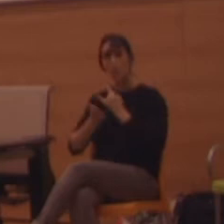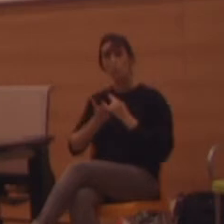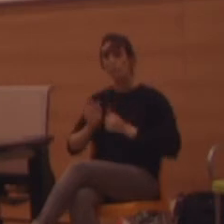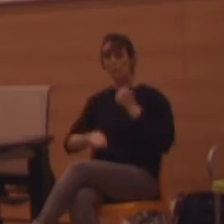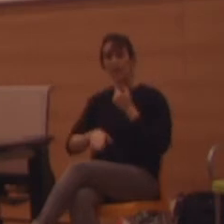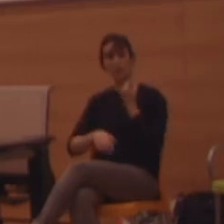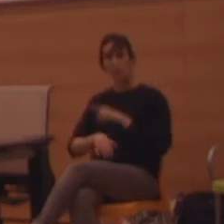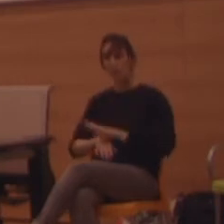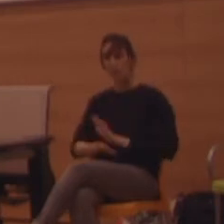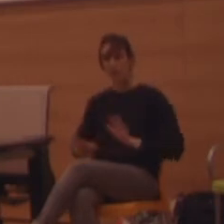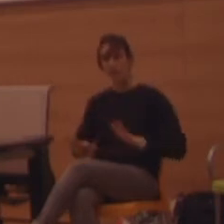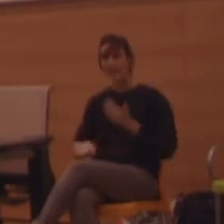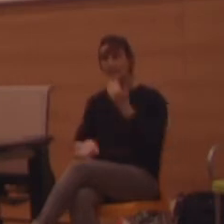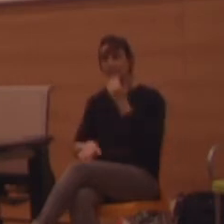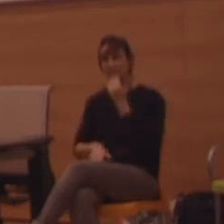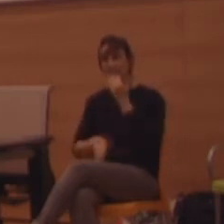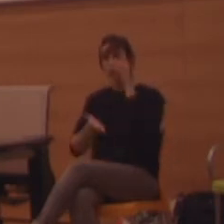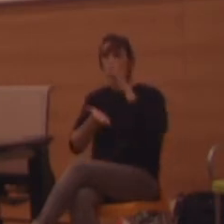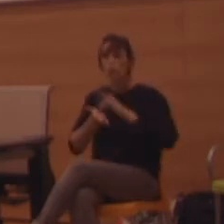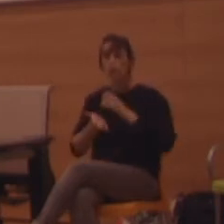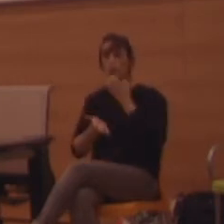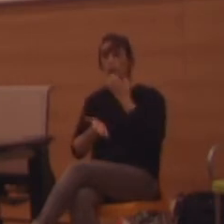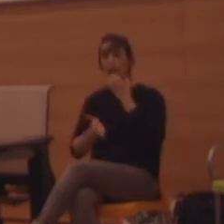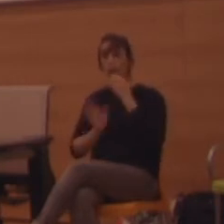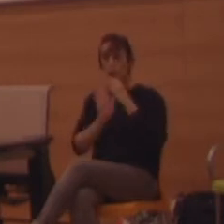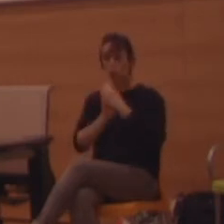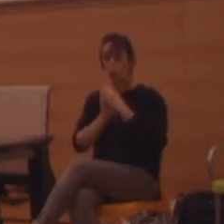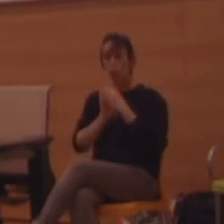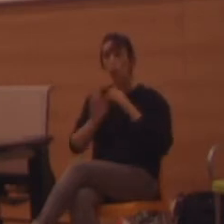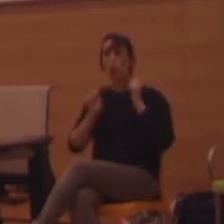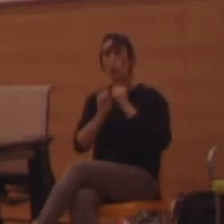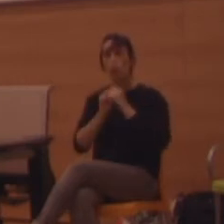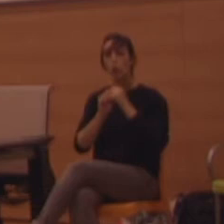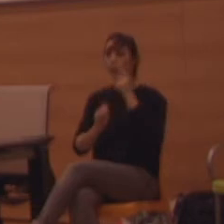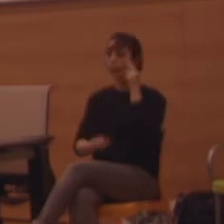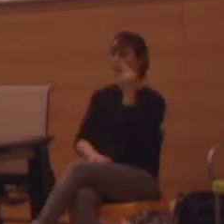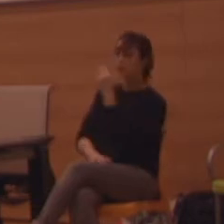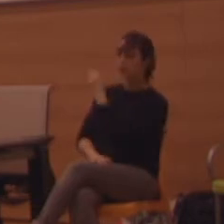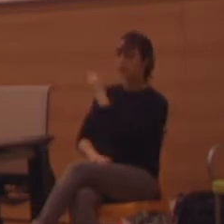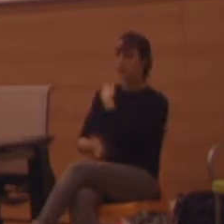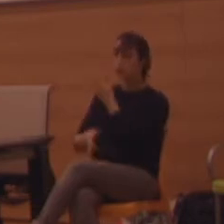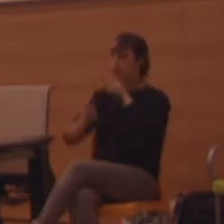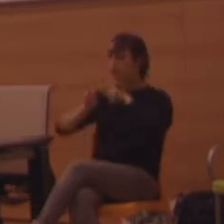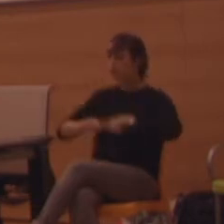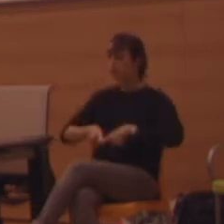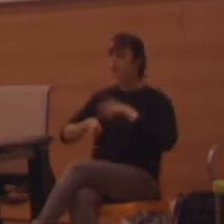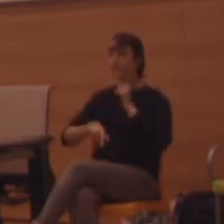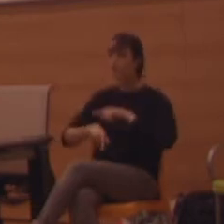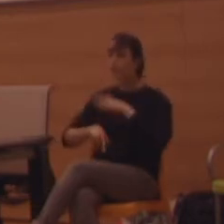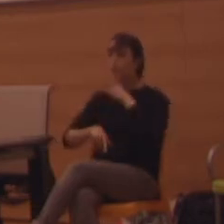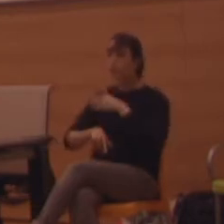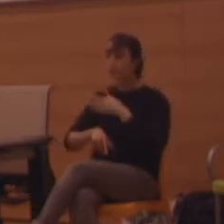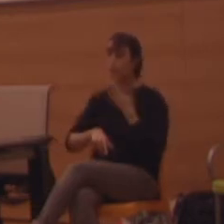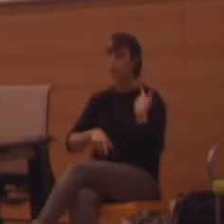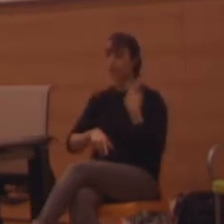¿no? Y después, cuando tenemos las callosidades estas, ¿no?, las hiperkeratosis, hay que valorarlas también porque, como